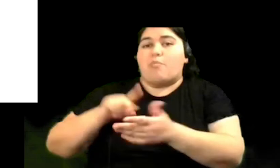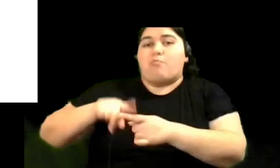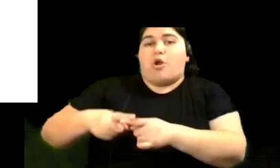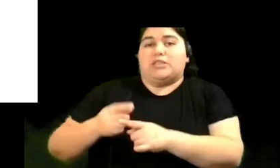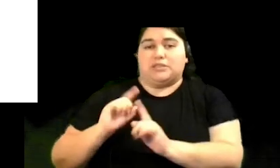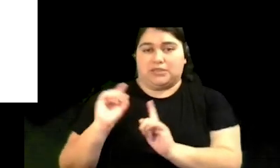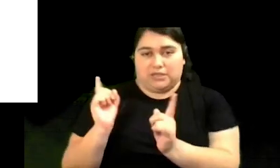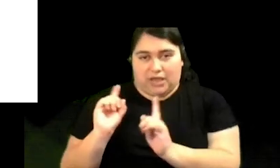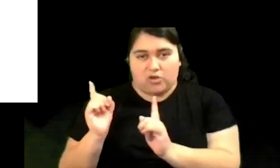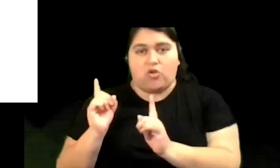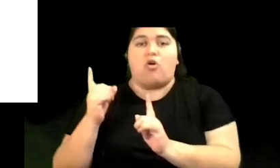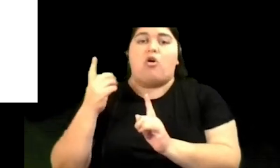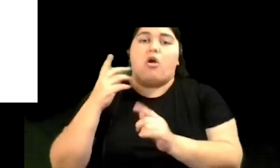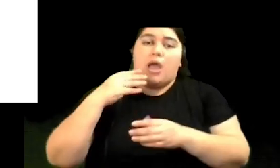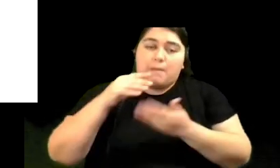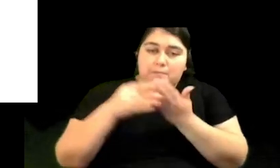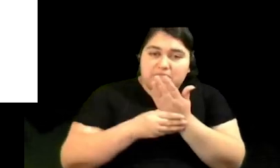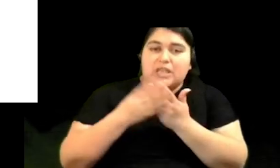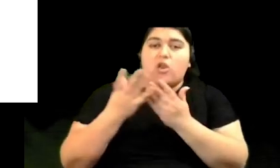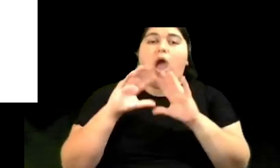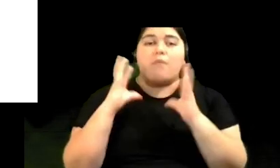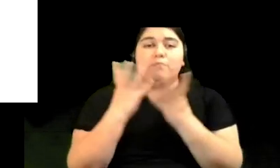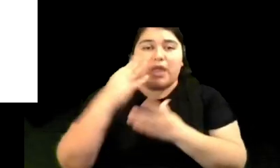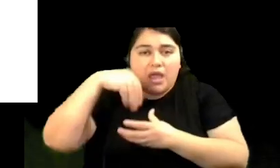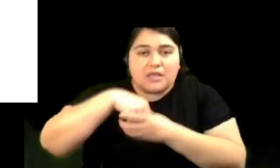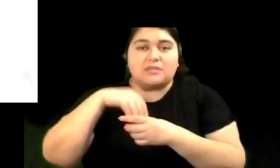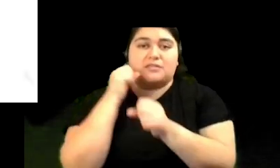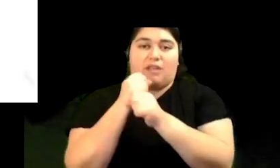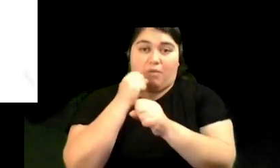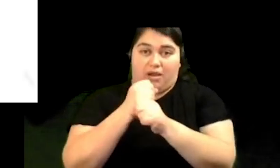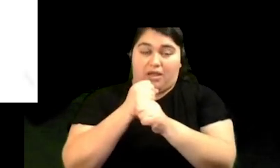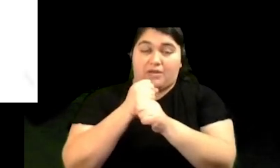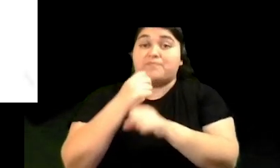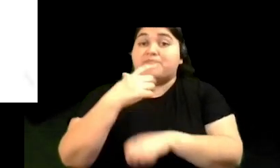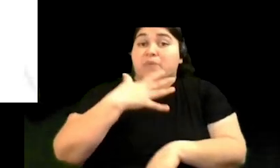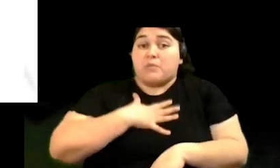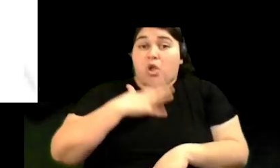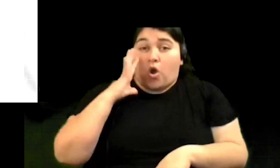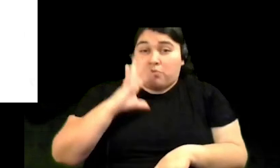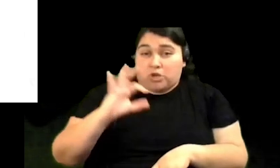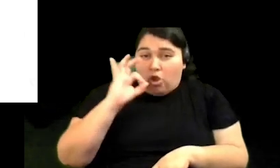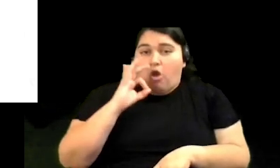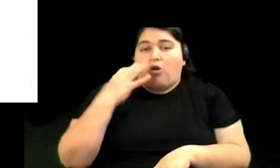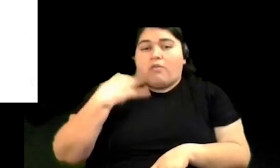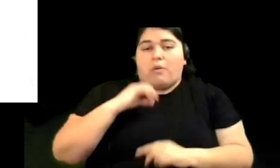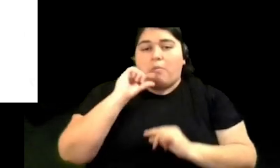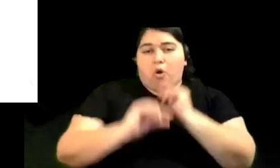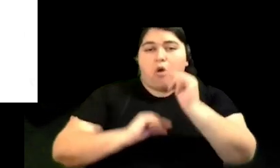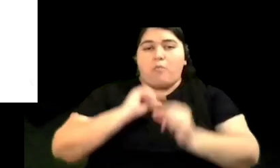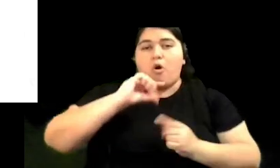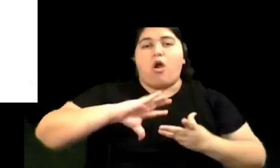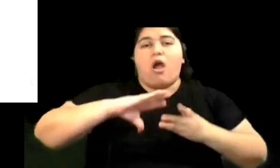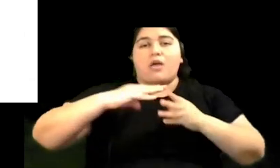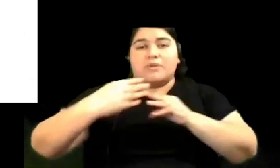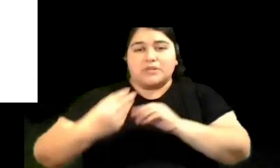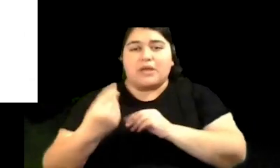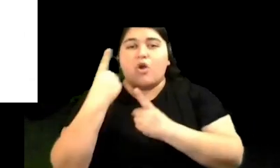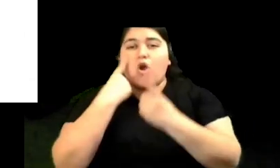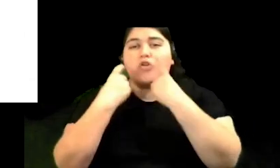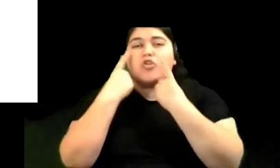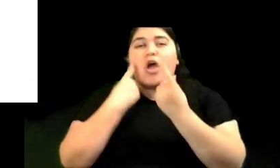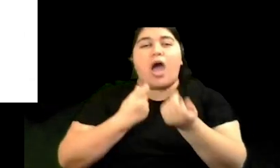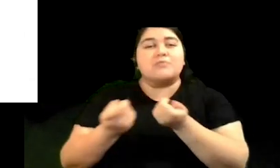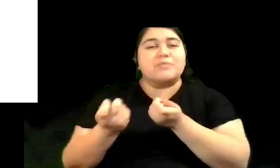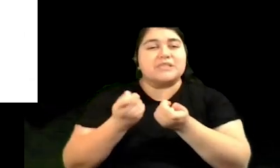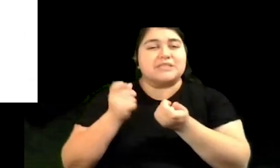a trabajar el Ministerio de Ambiente, quizás estableciendo algún criterio de adaptación a través de controles administrativos, pero muchas veces el